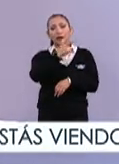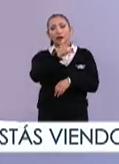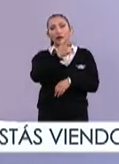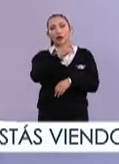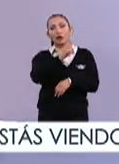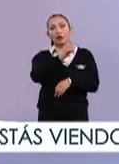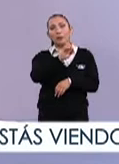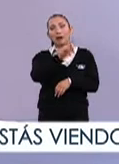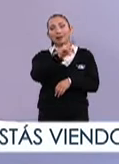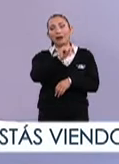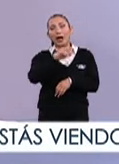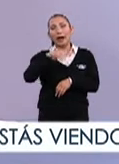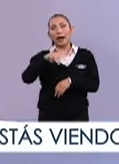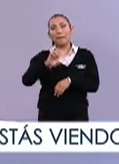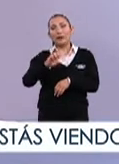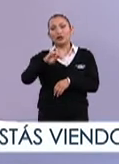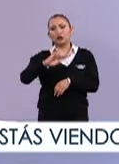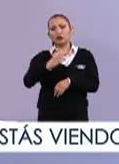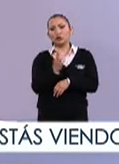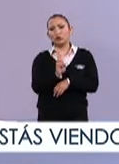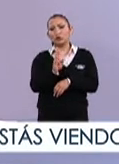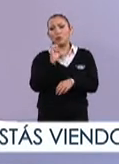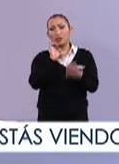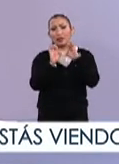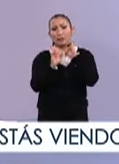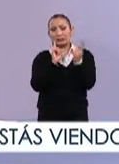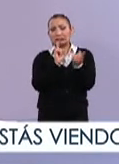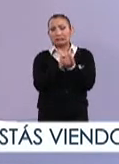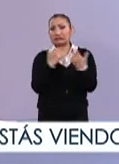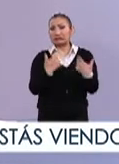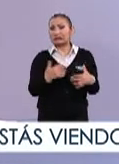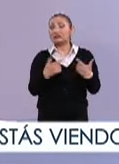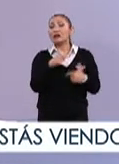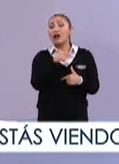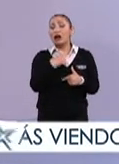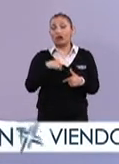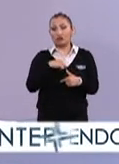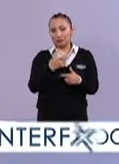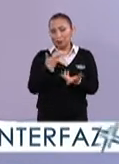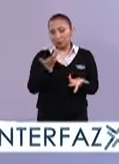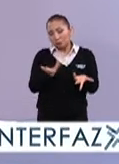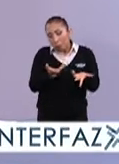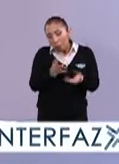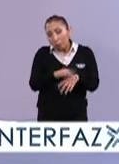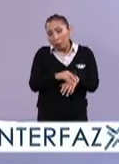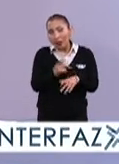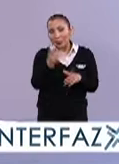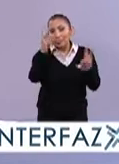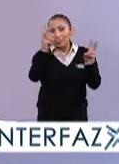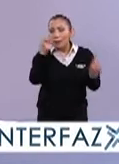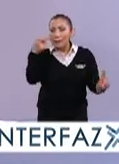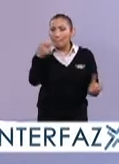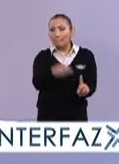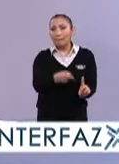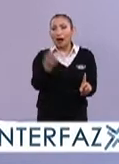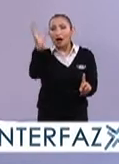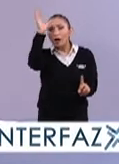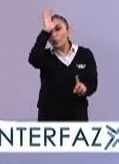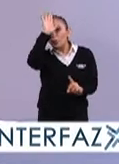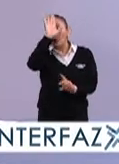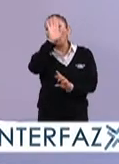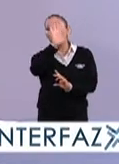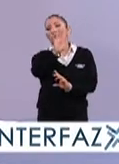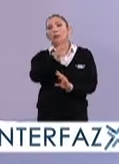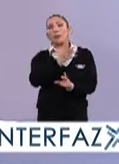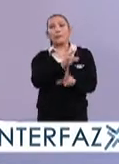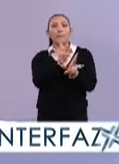Menchú nos regaló una interesante entrevista precisamente a nosotros, y bueno, el tema central fue la cultura de